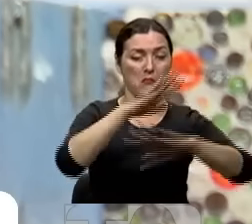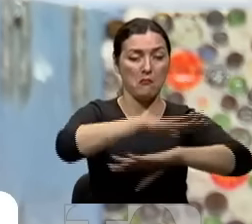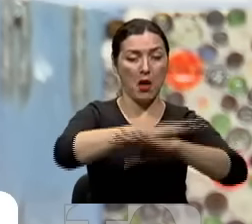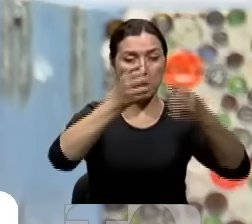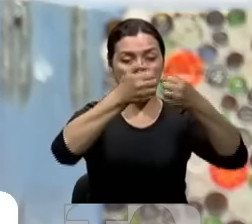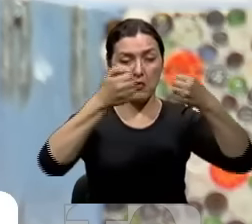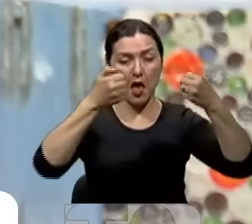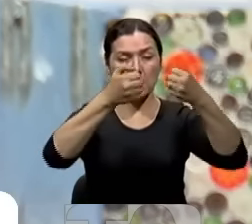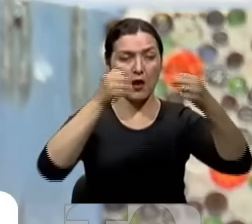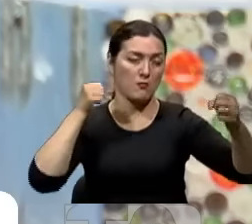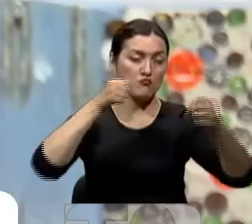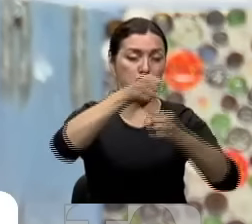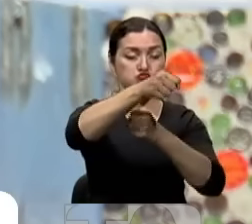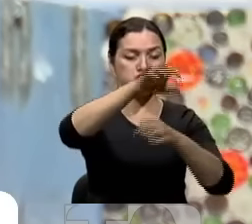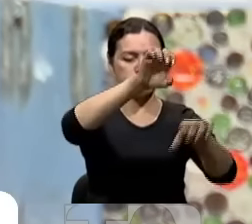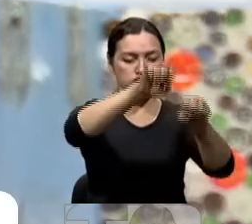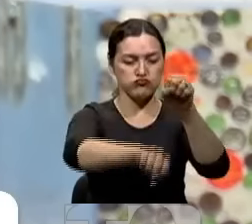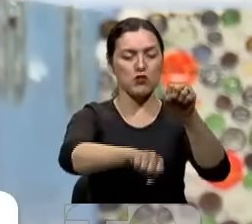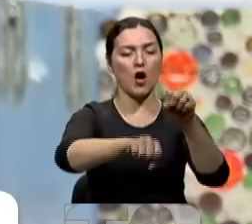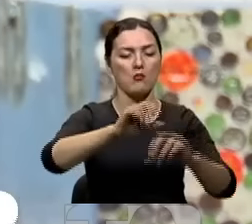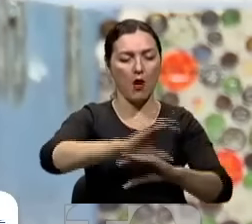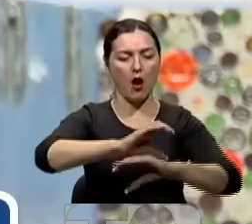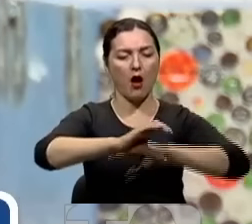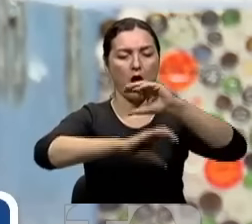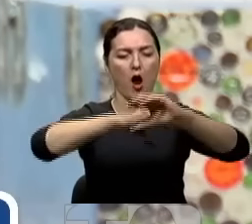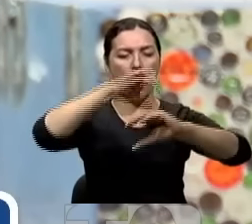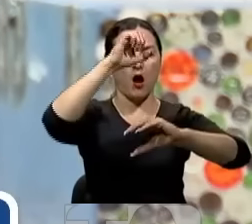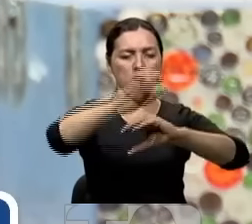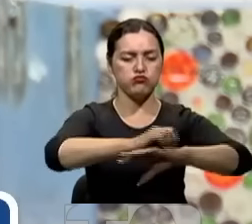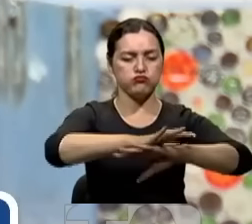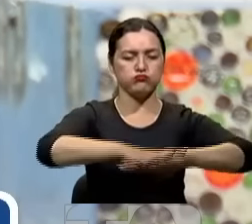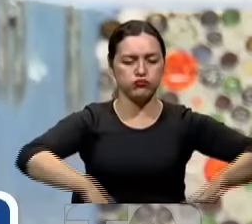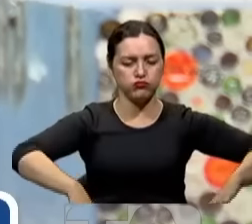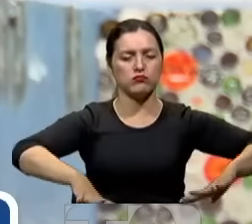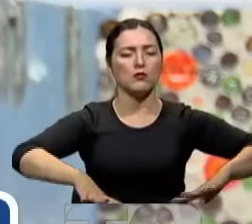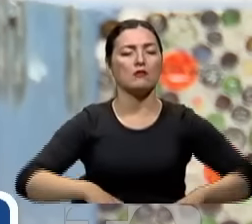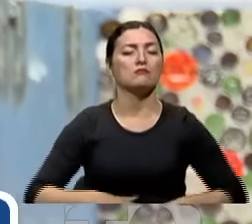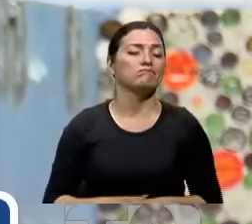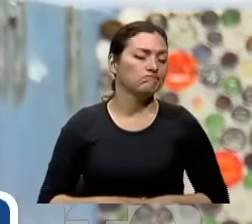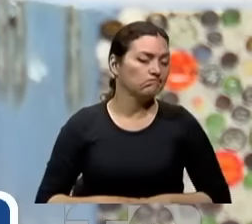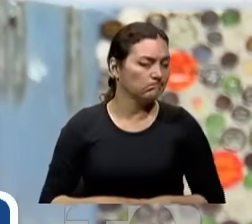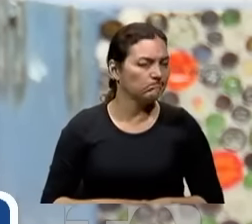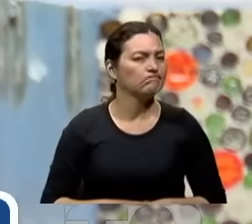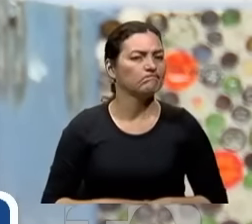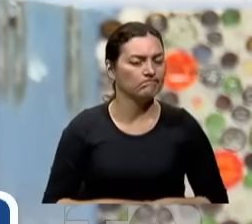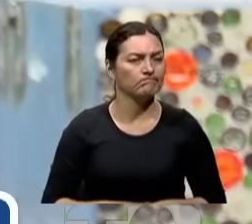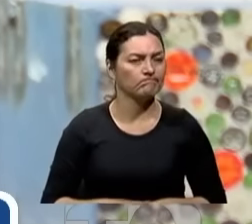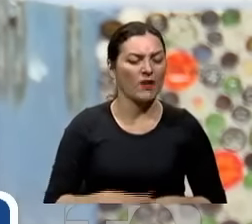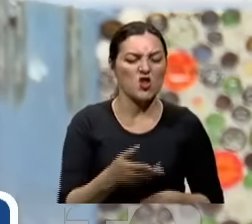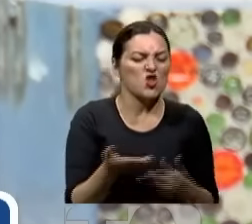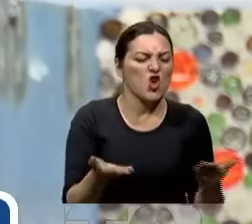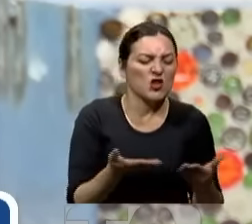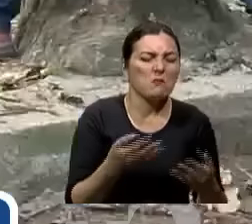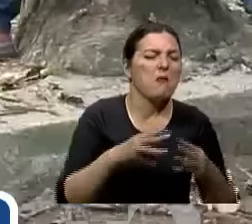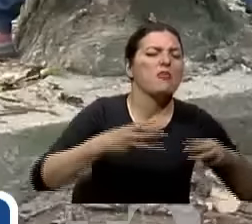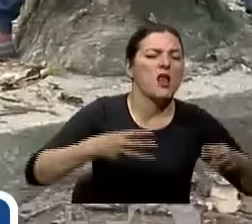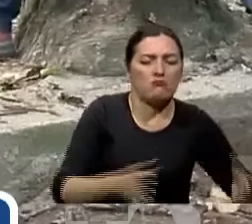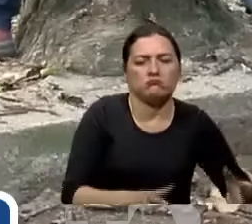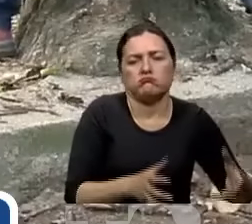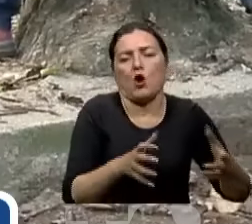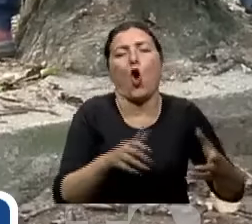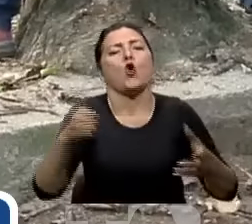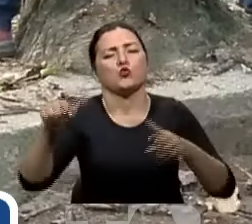del derrocamiento de las estructuras de hormigón armado. El material de escombros es derivado a las escombreras definidas, ¿no? La